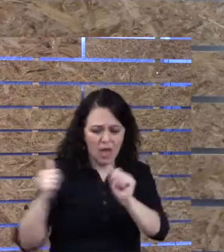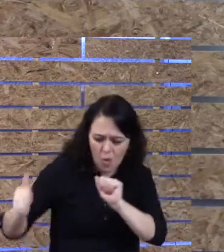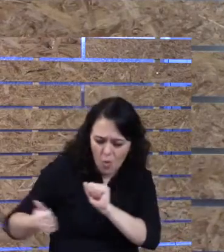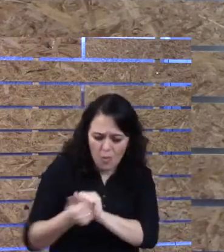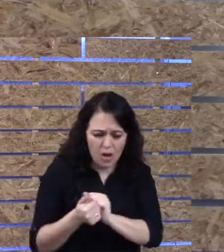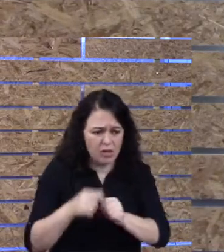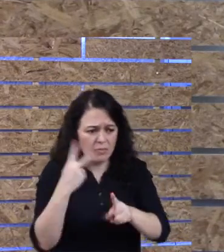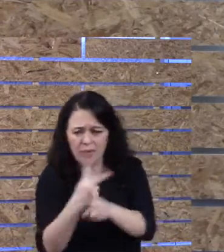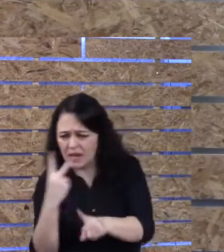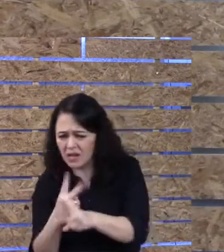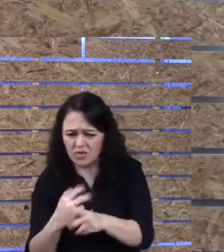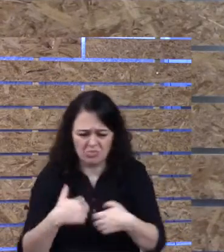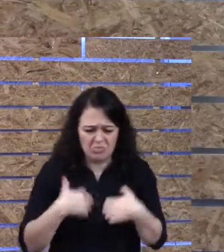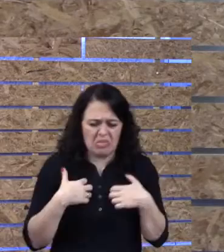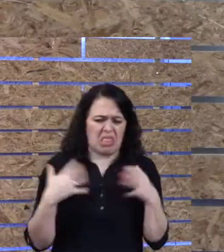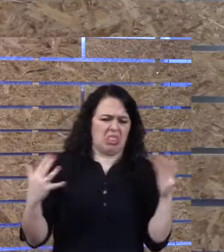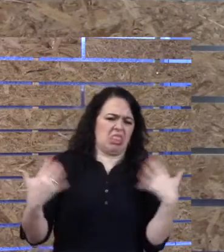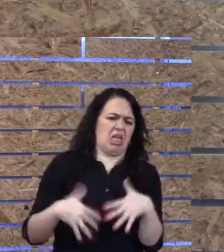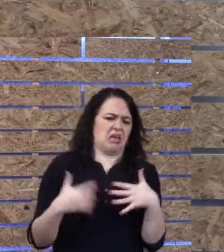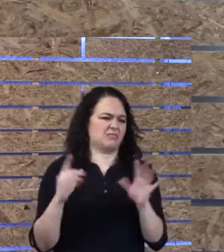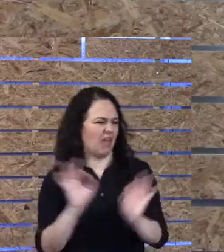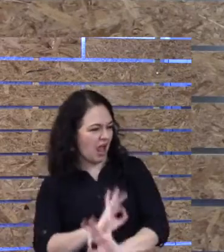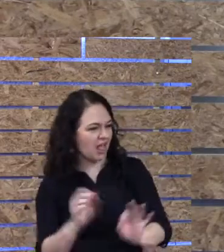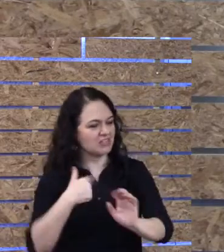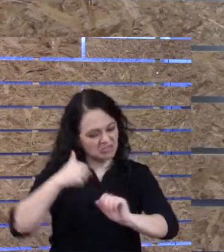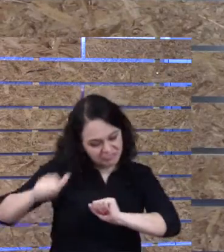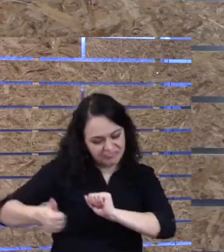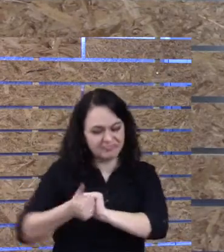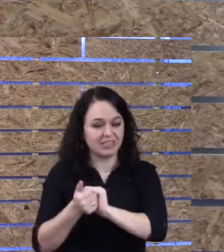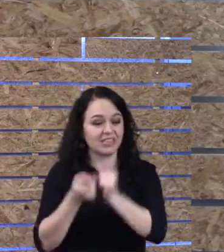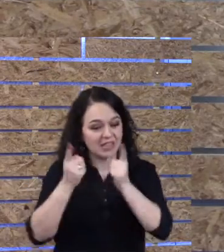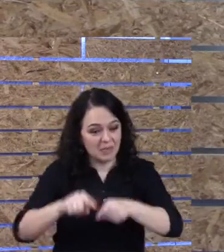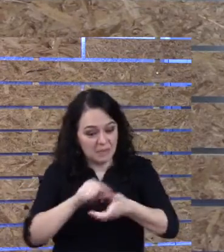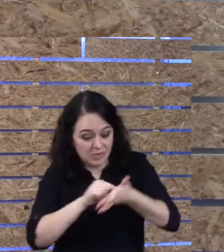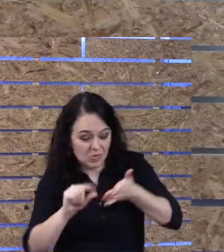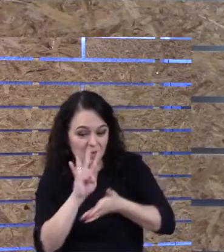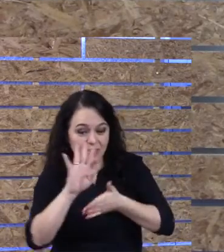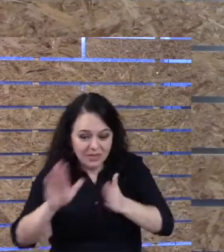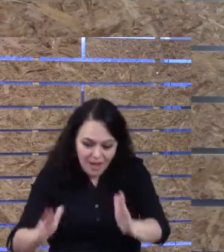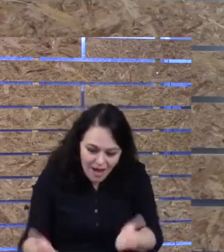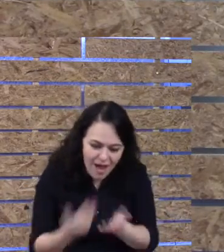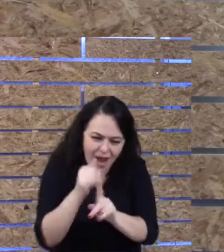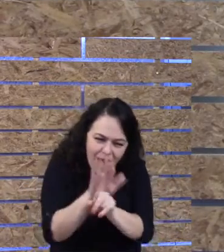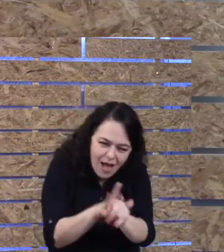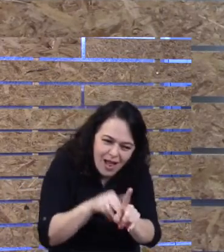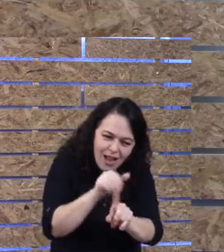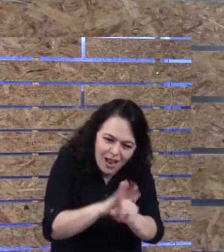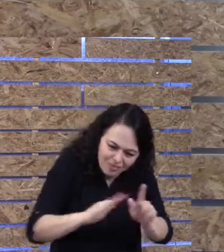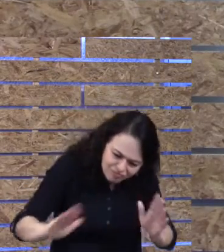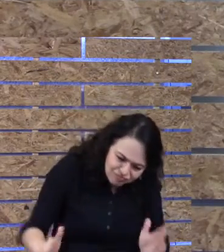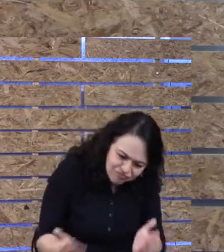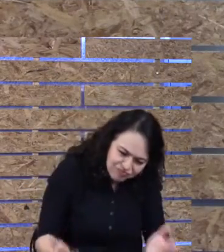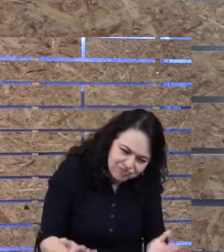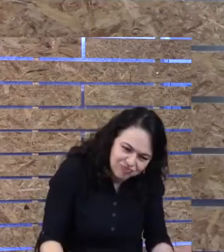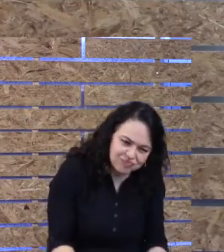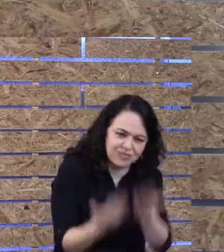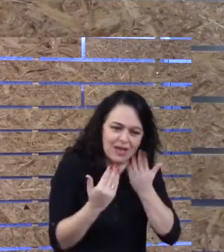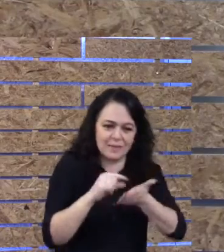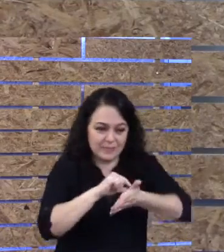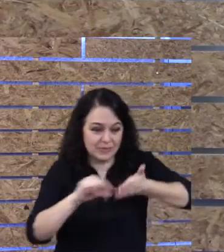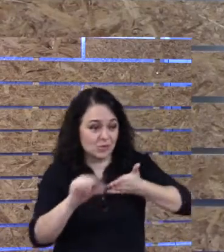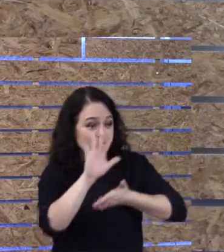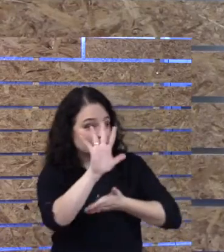los valles tenebrosos, también en el verso 4 reconforta o infunde especial aliento, verso